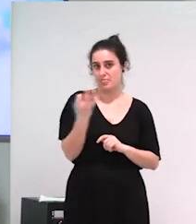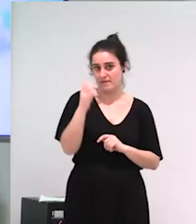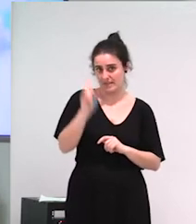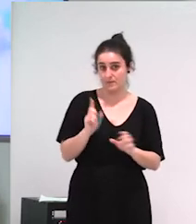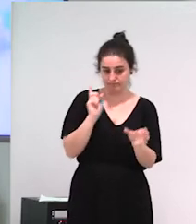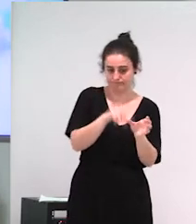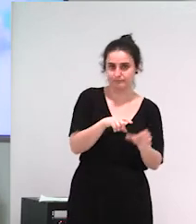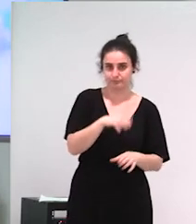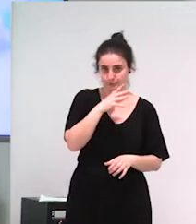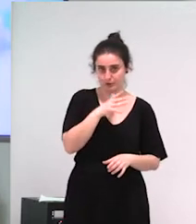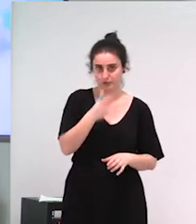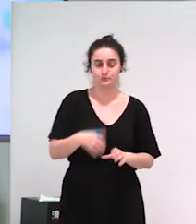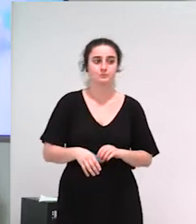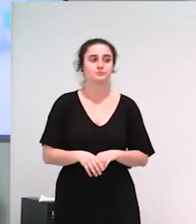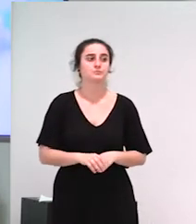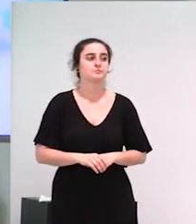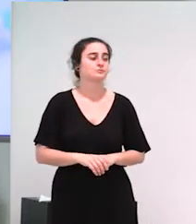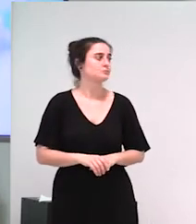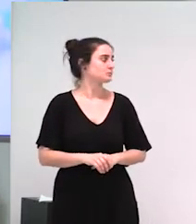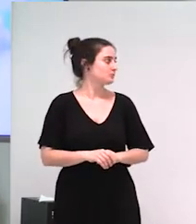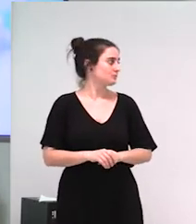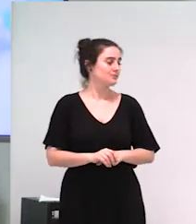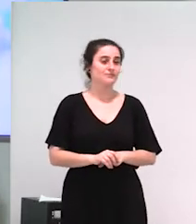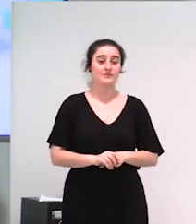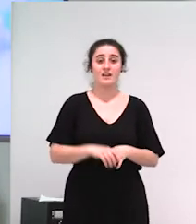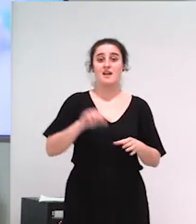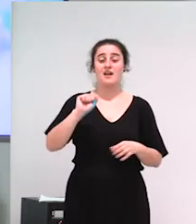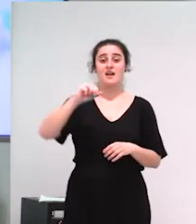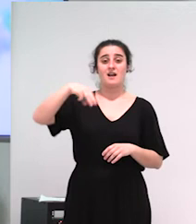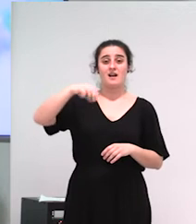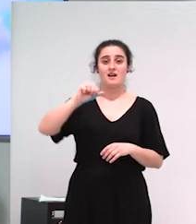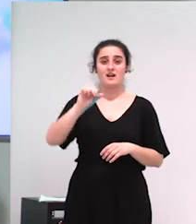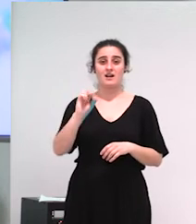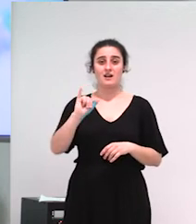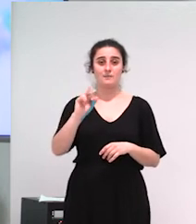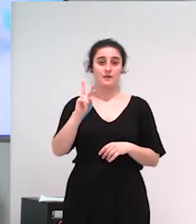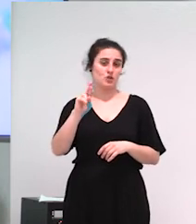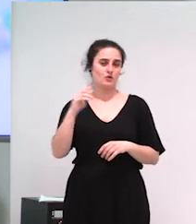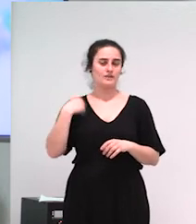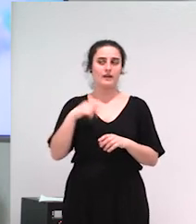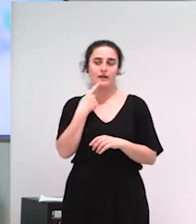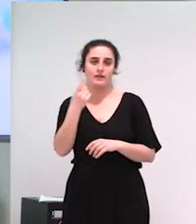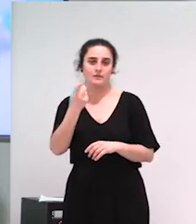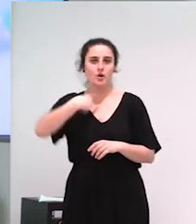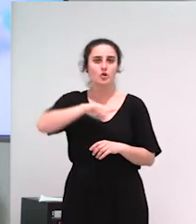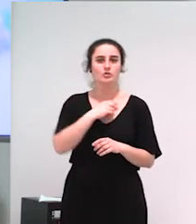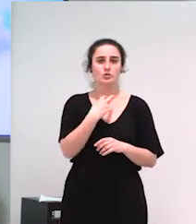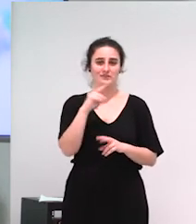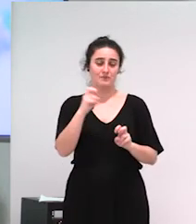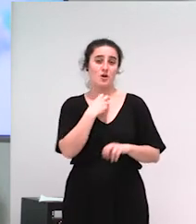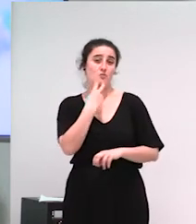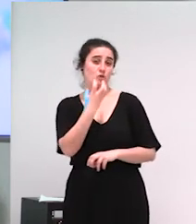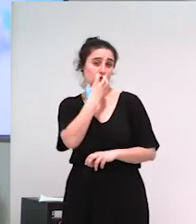sentido, no me repetiré porque creo que lo ha dicho Mayur, pero en el levantar la voz lo hicimos de mil y una formas,